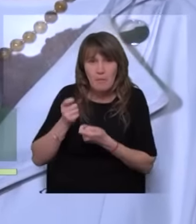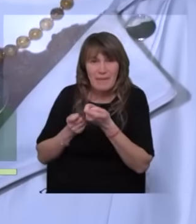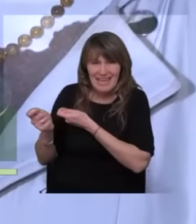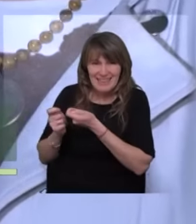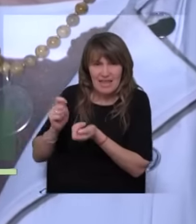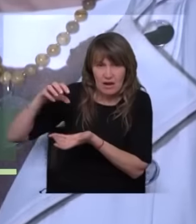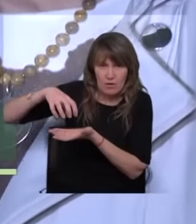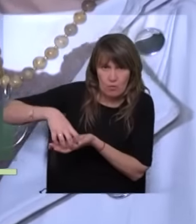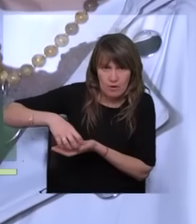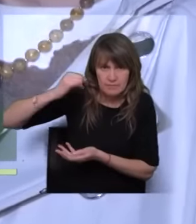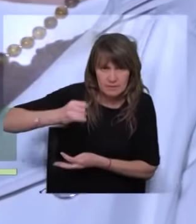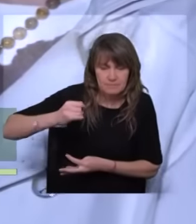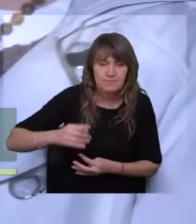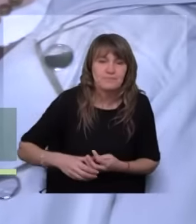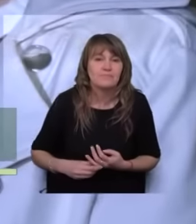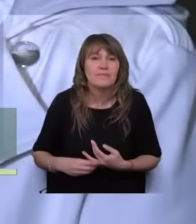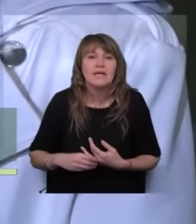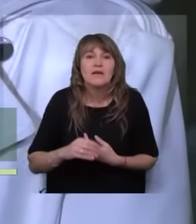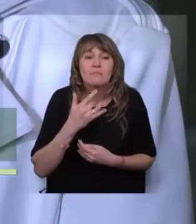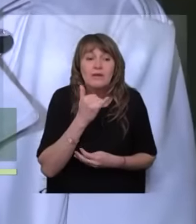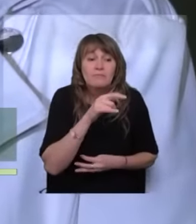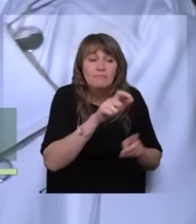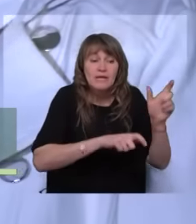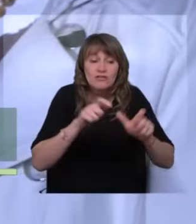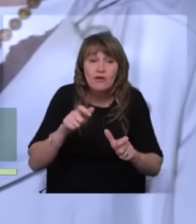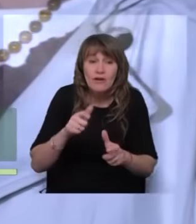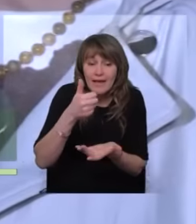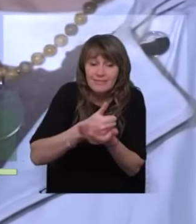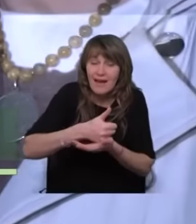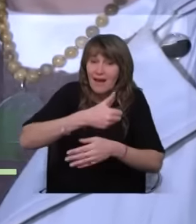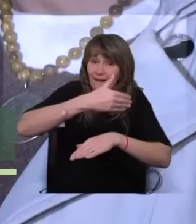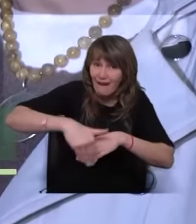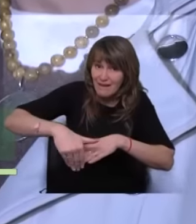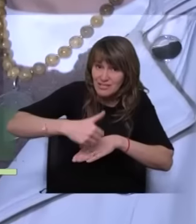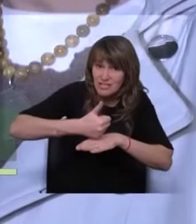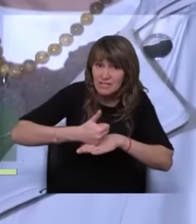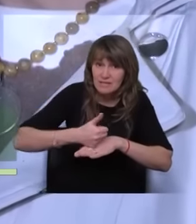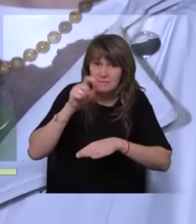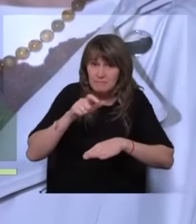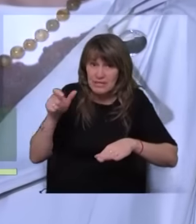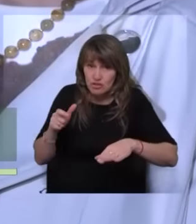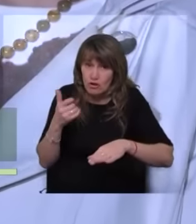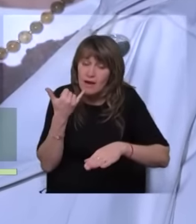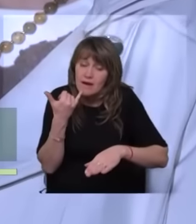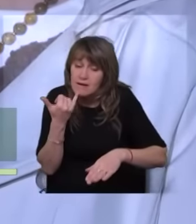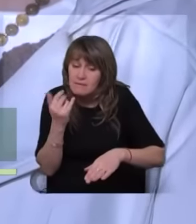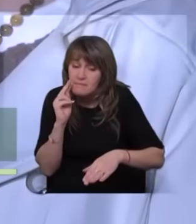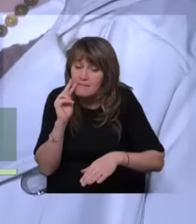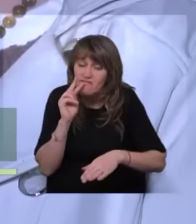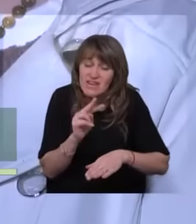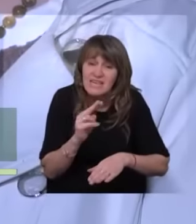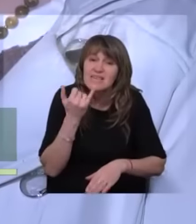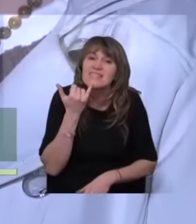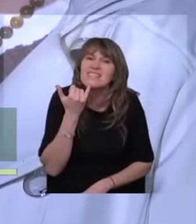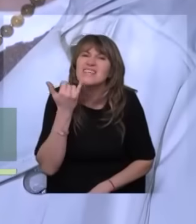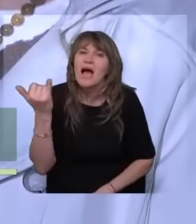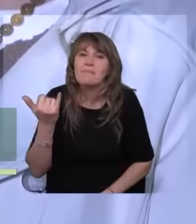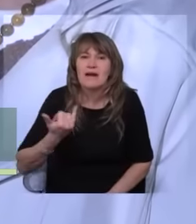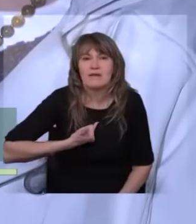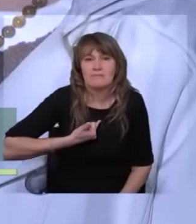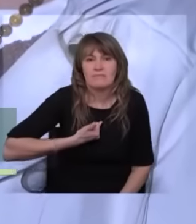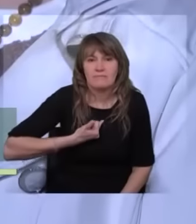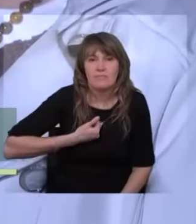población reporte si ve gente en situación de calle sobre todo con estas temperaturas tan bajas Cómo puede hacer la gente para comunicarse con